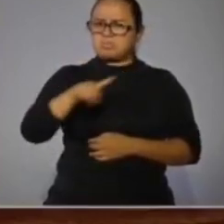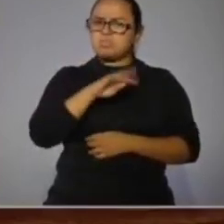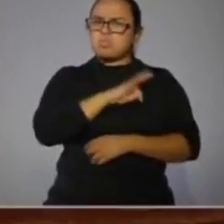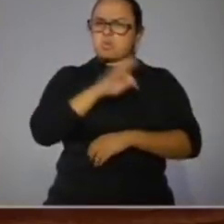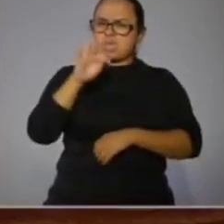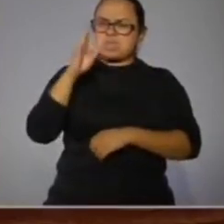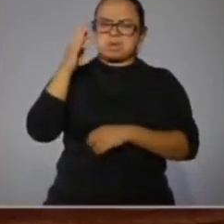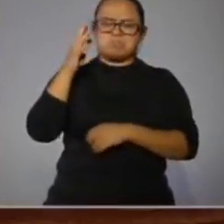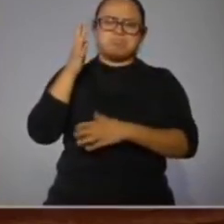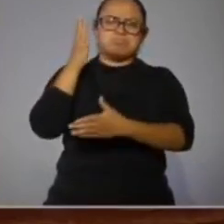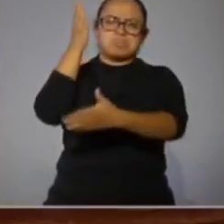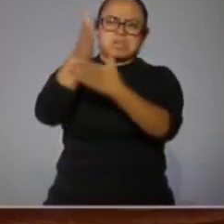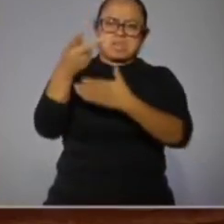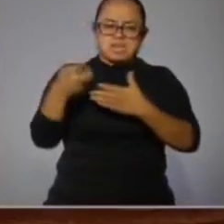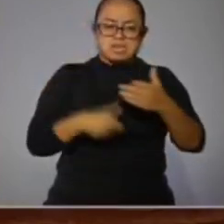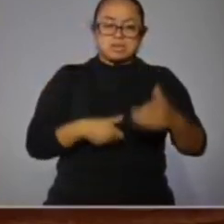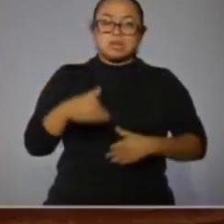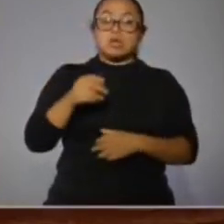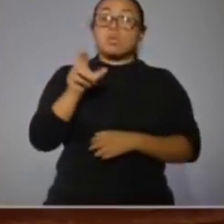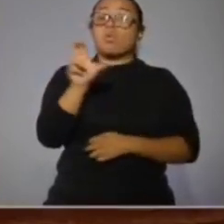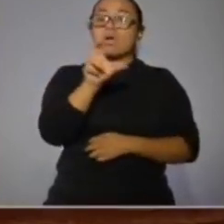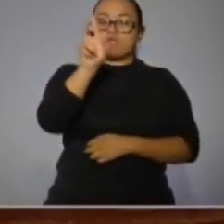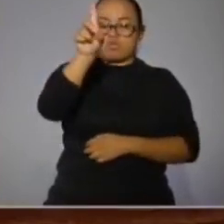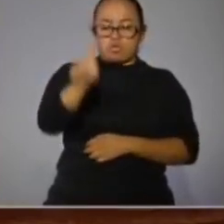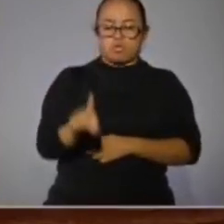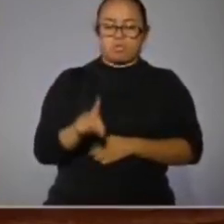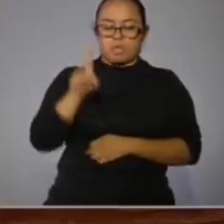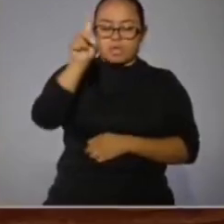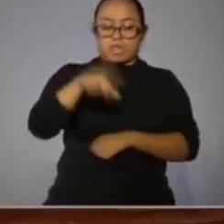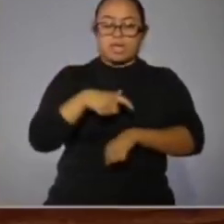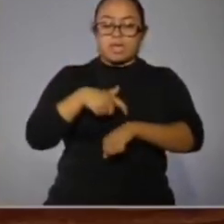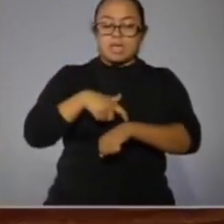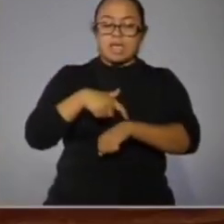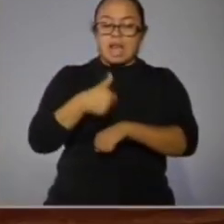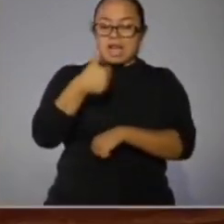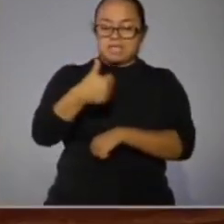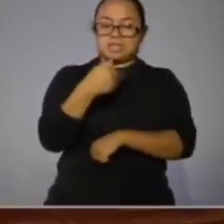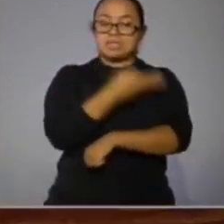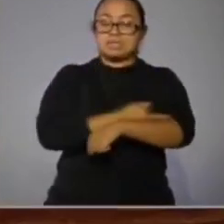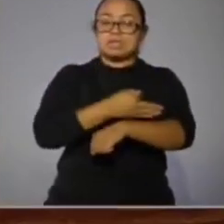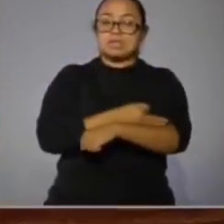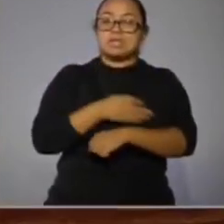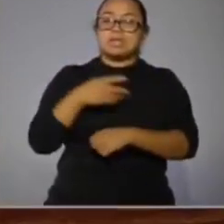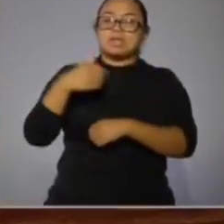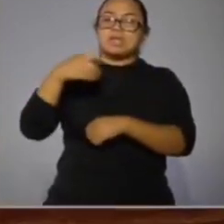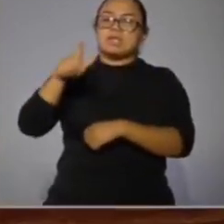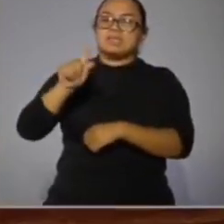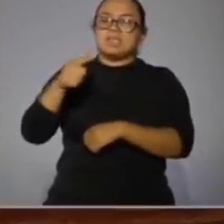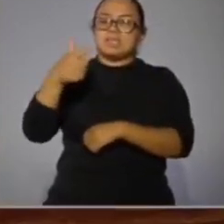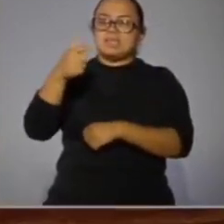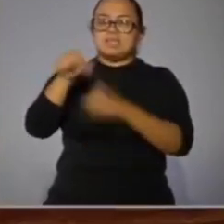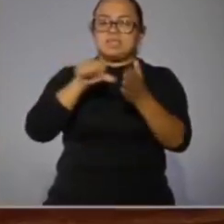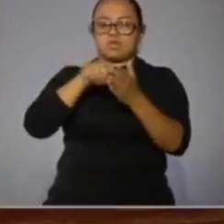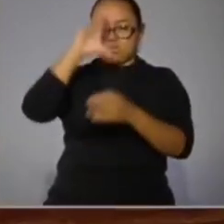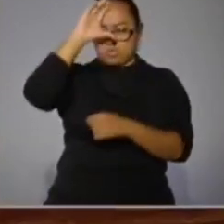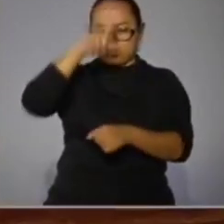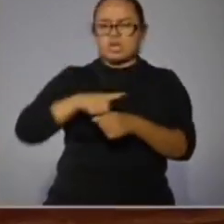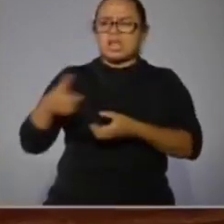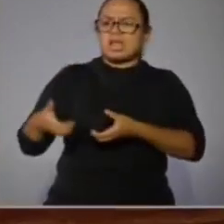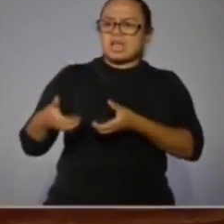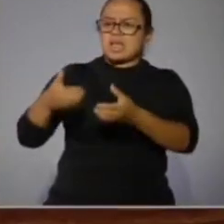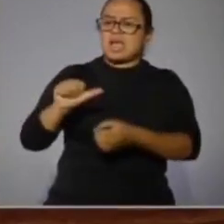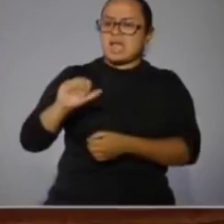poder ver esta obra, Barba Azul. Está los domingos, los domingos a las seis de la tarde en el 77 Centro Cultural Autogestivo que está